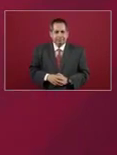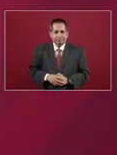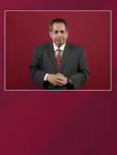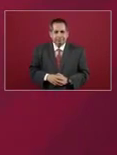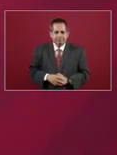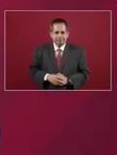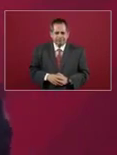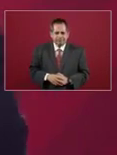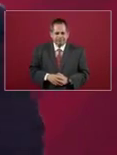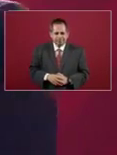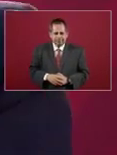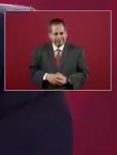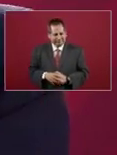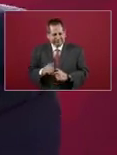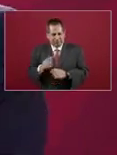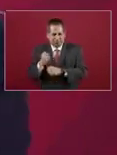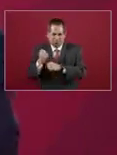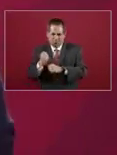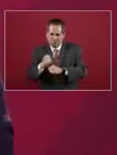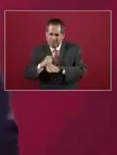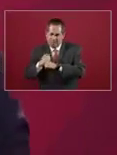y macaneaba yo fuerte,